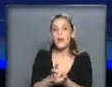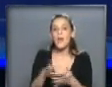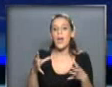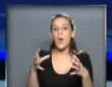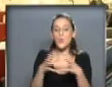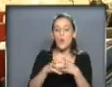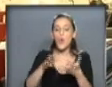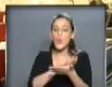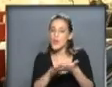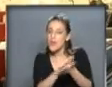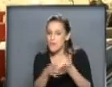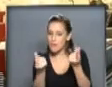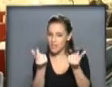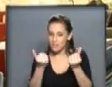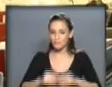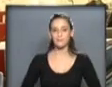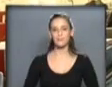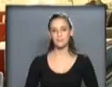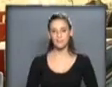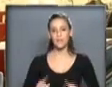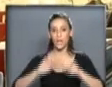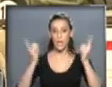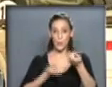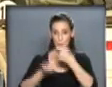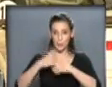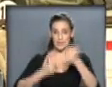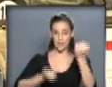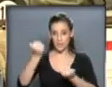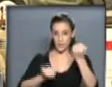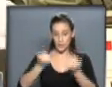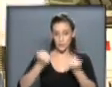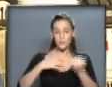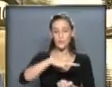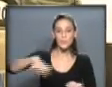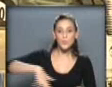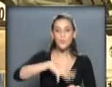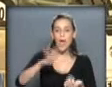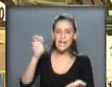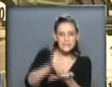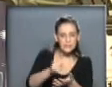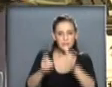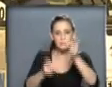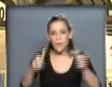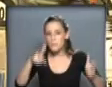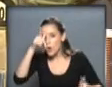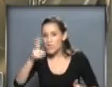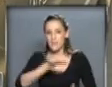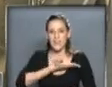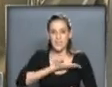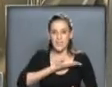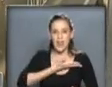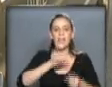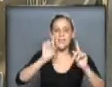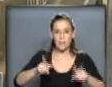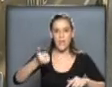lavado. El concesionario de autos Guido Guidi, ubicado en Barracas, fue allanado por efectivos de la Policía Federal y personal